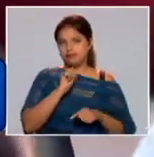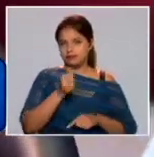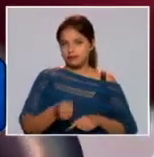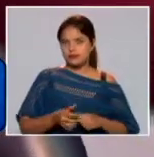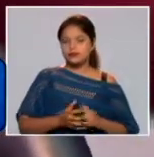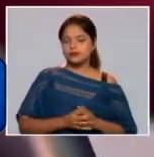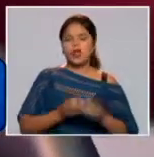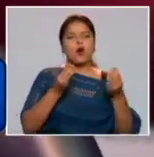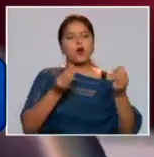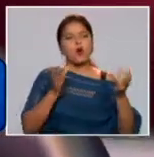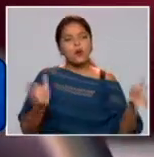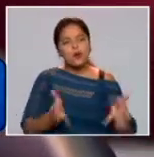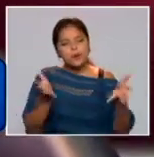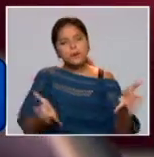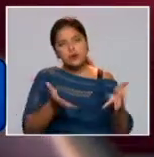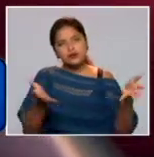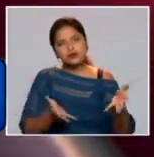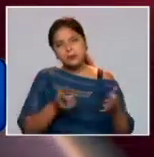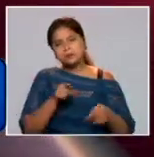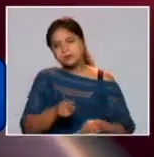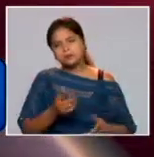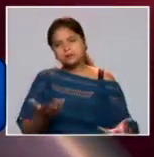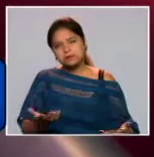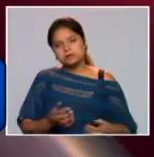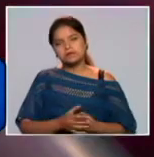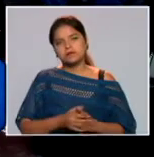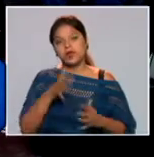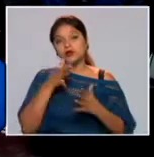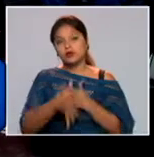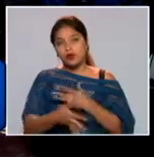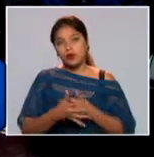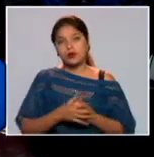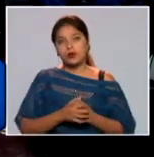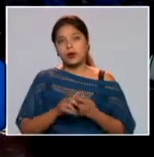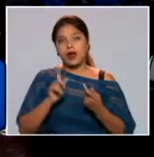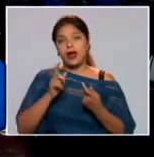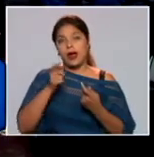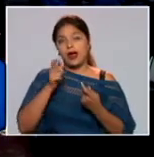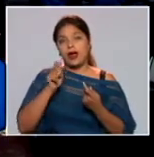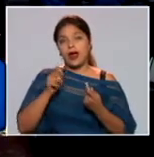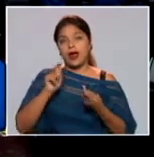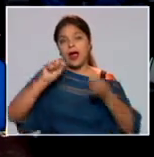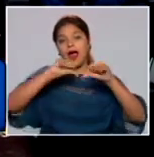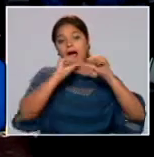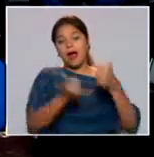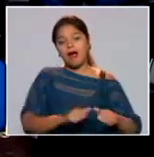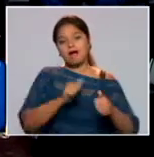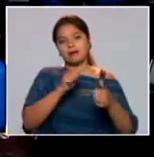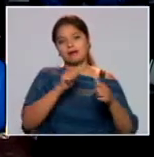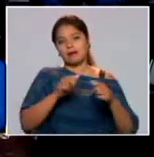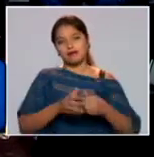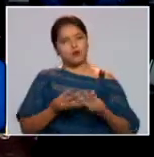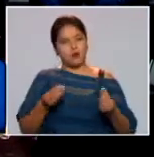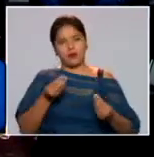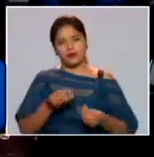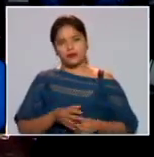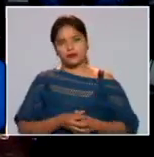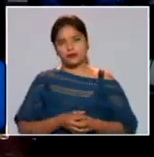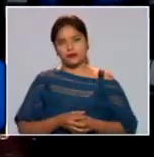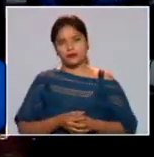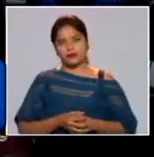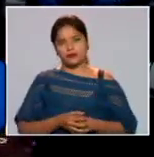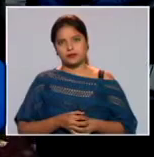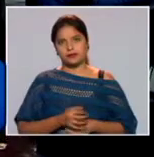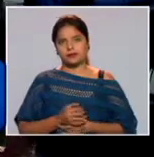qué manera impulsa bataclan en lo que sería el campo de las artes plásticas Ah